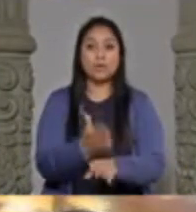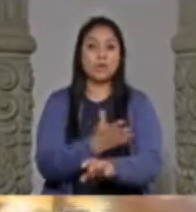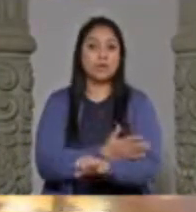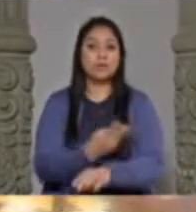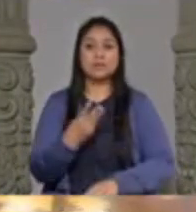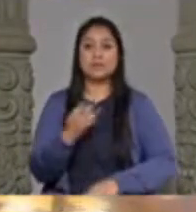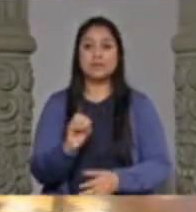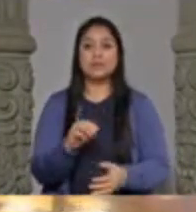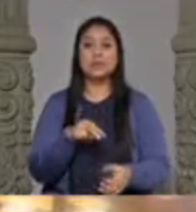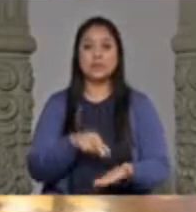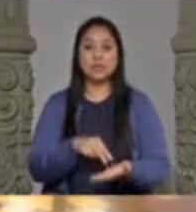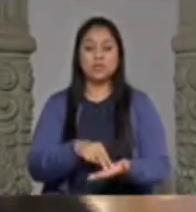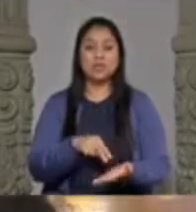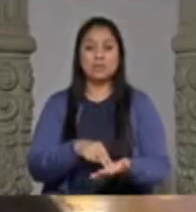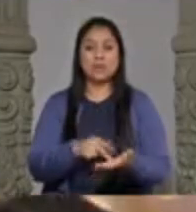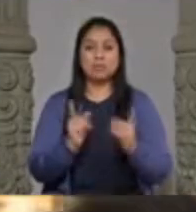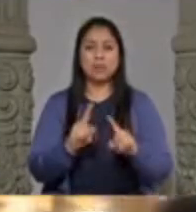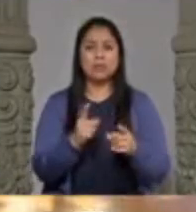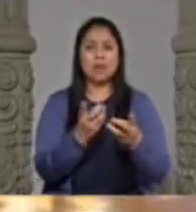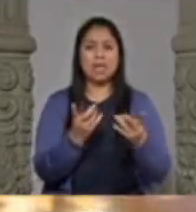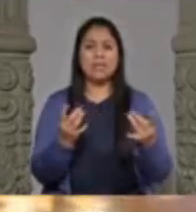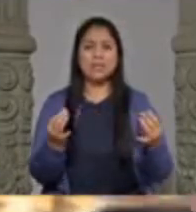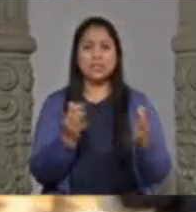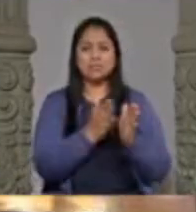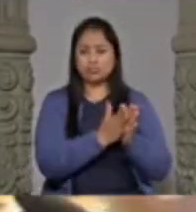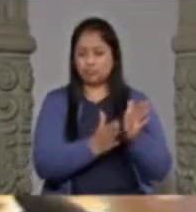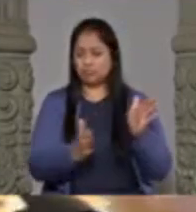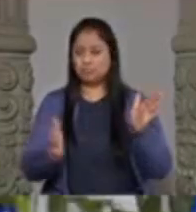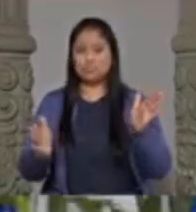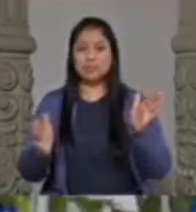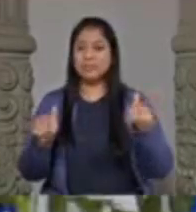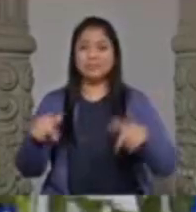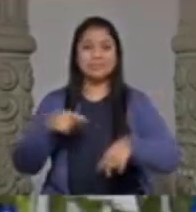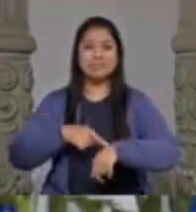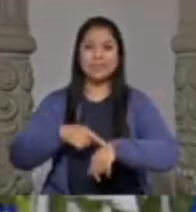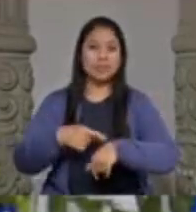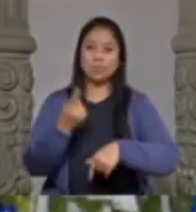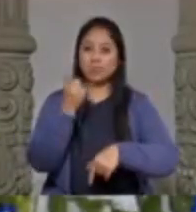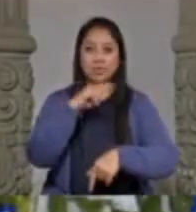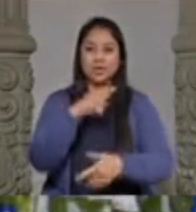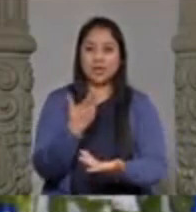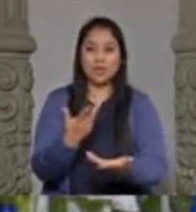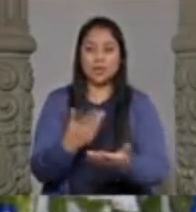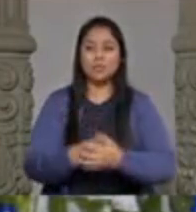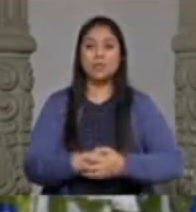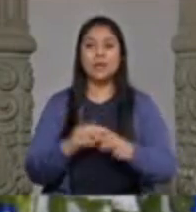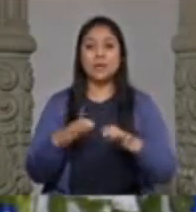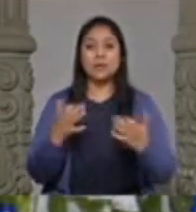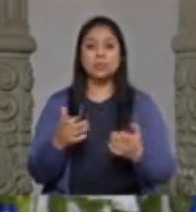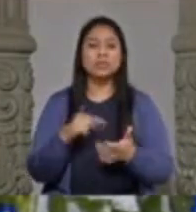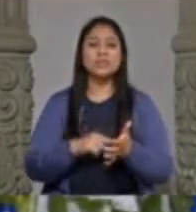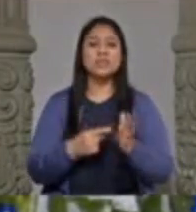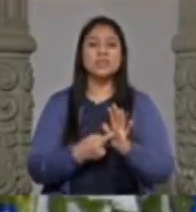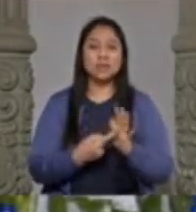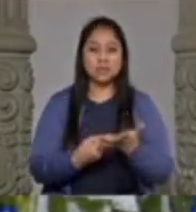de noviembre. Pareciera que las fechas esas ya no dan para más. Eso obligaría a que nos quedemos con